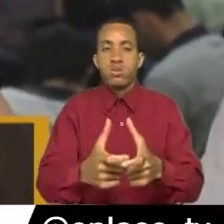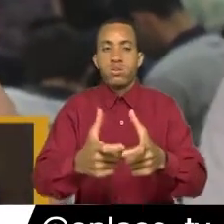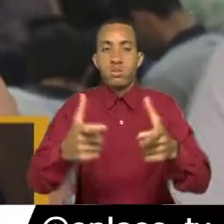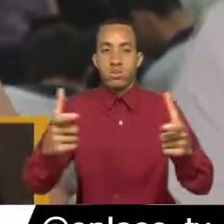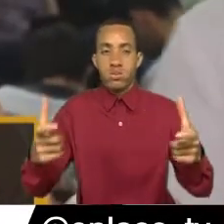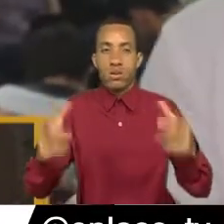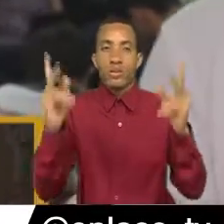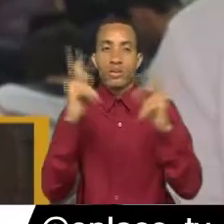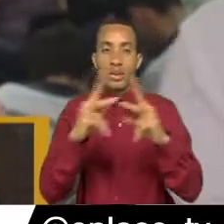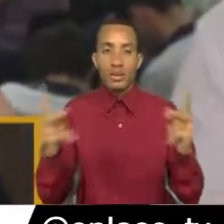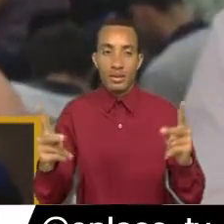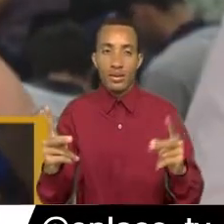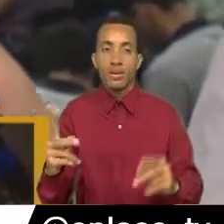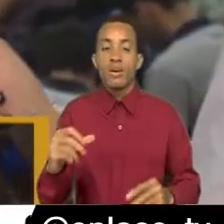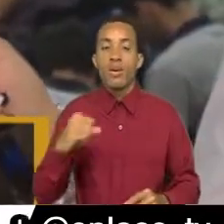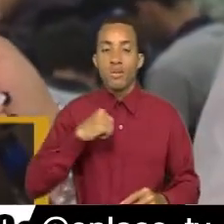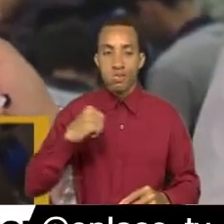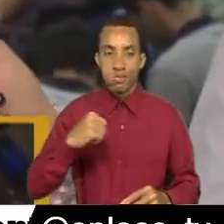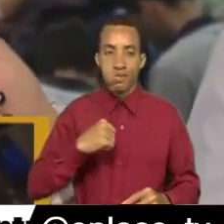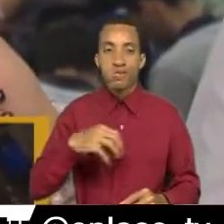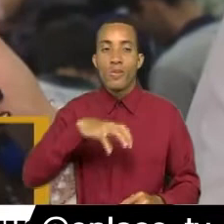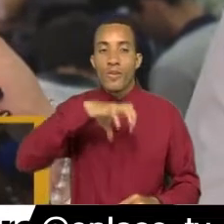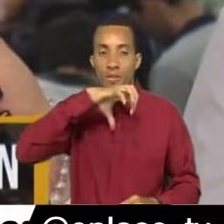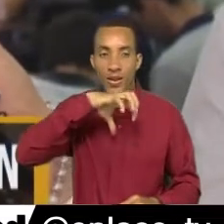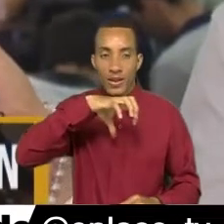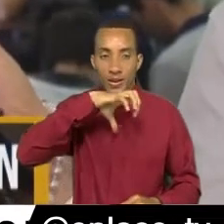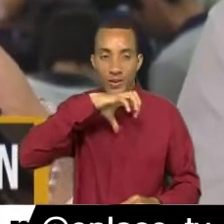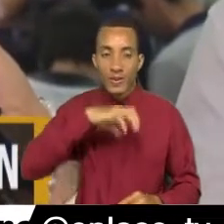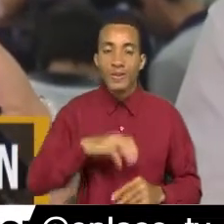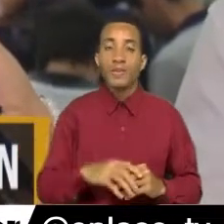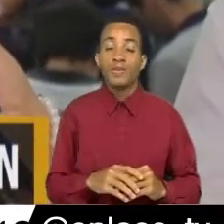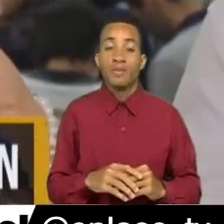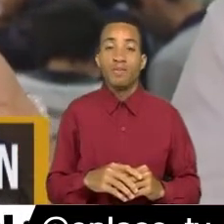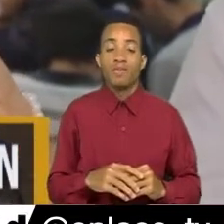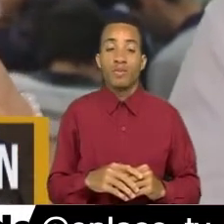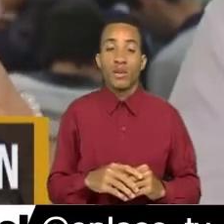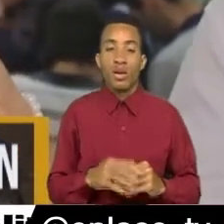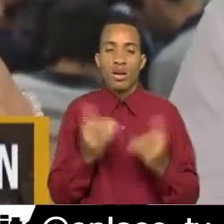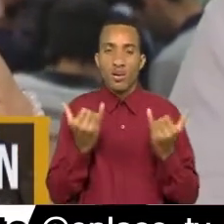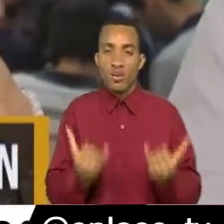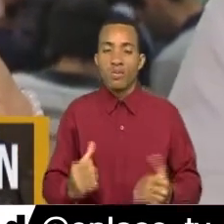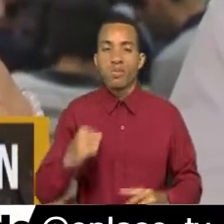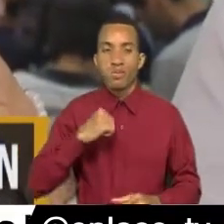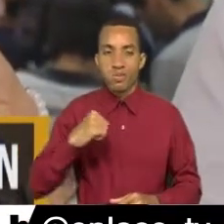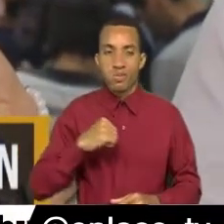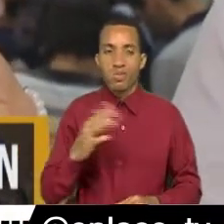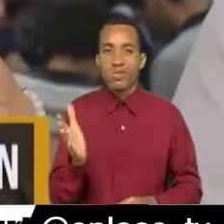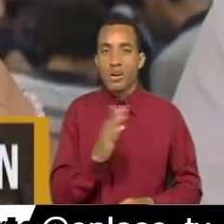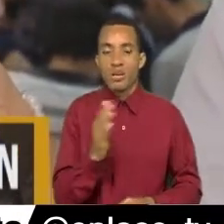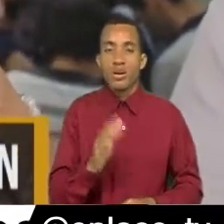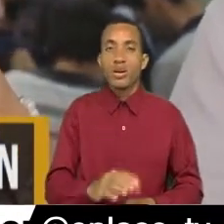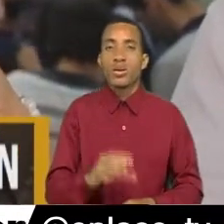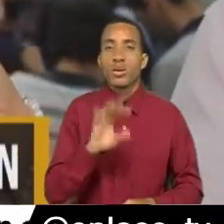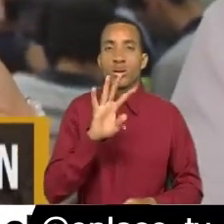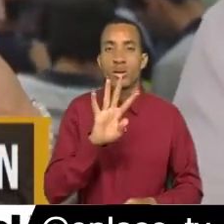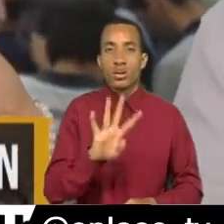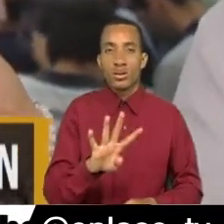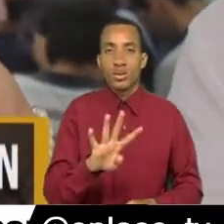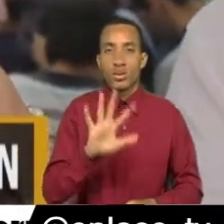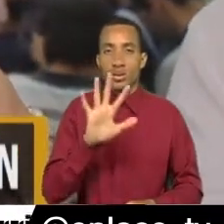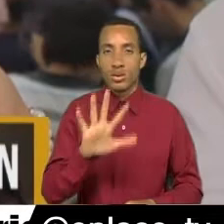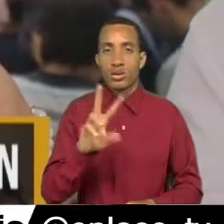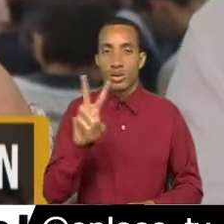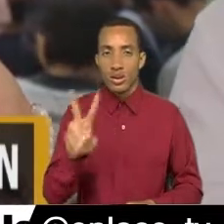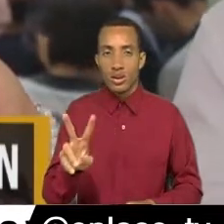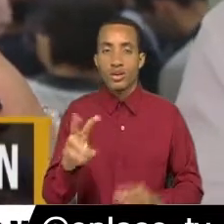de personas tenedoras de estas razas. Tenemos alrededor de 452 personas censadas